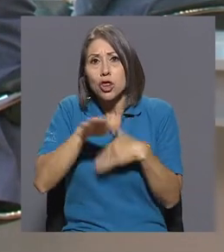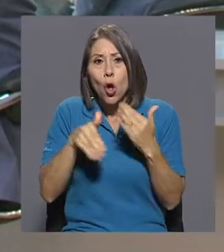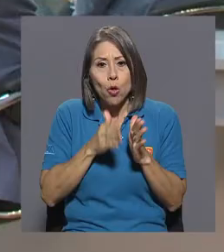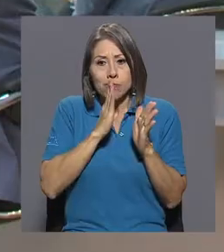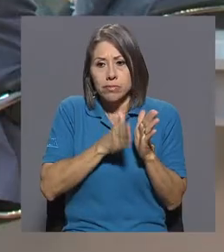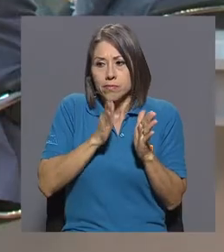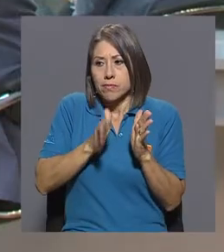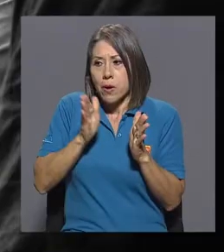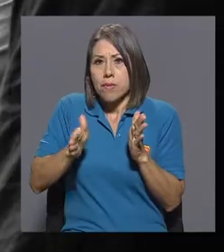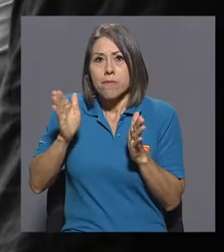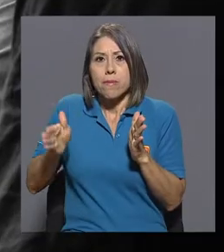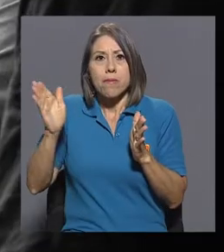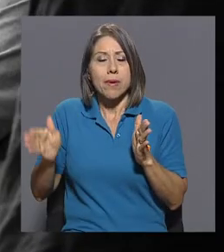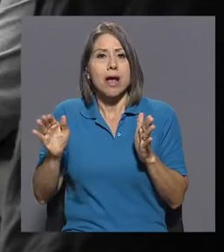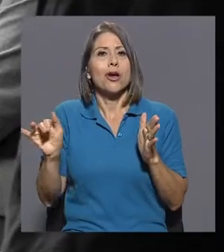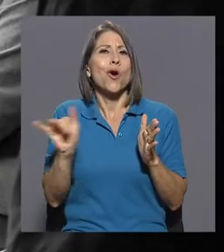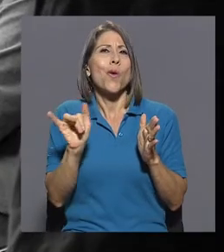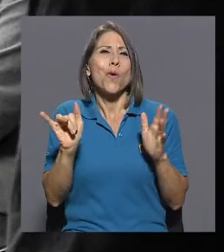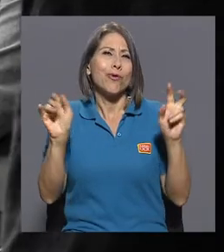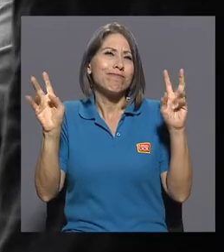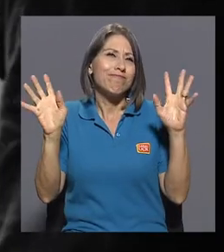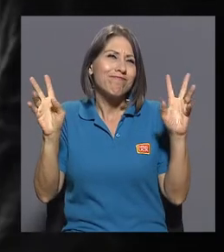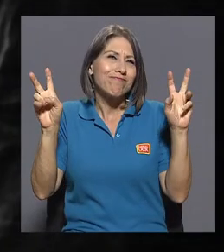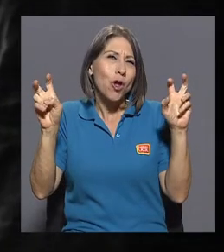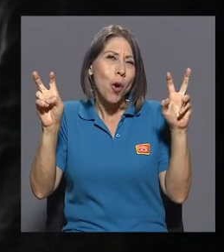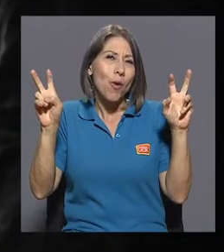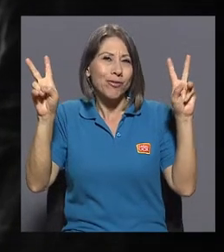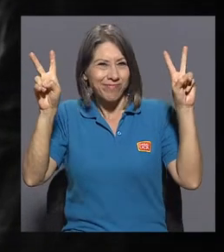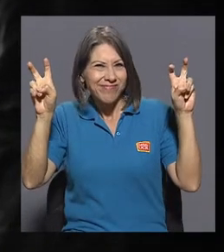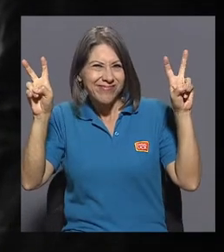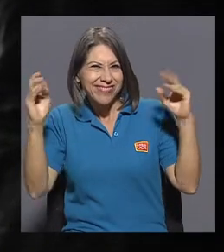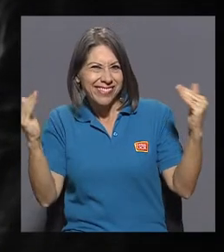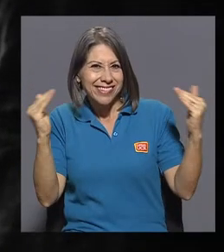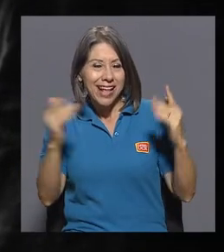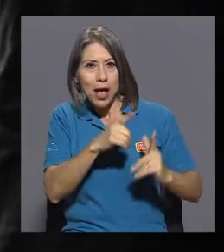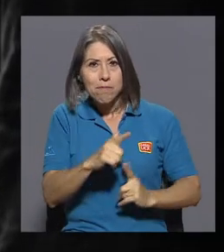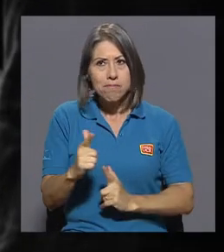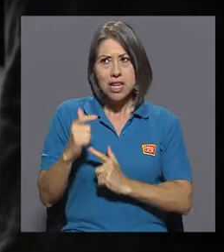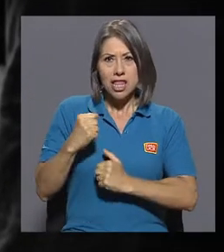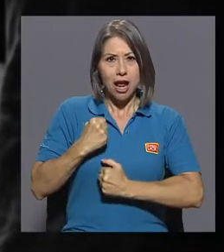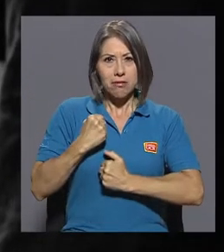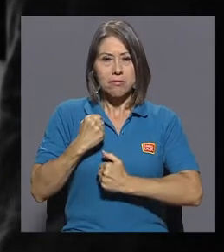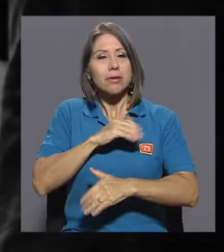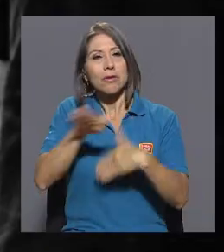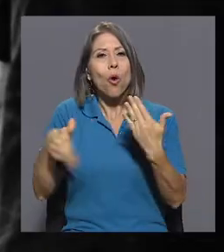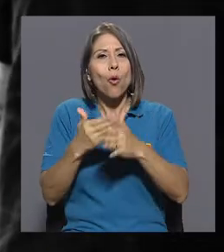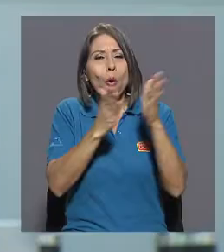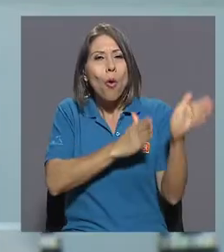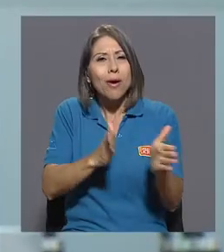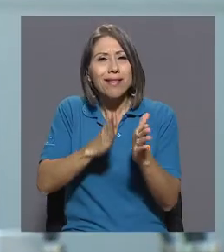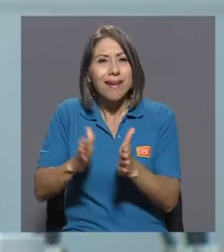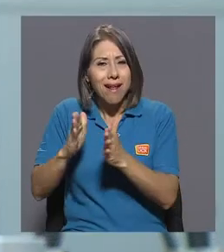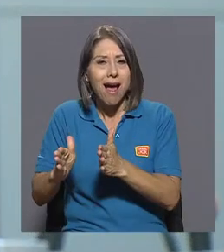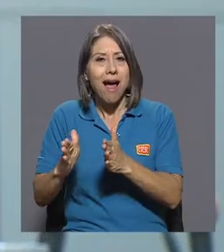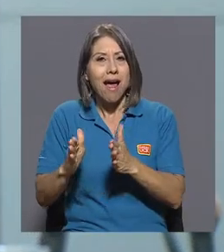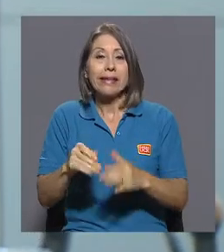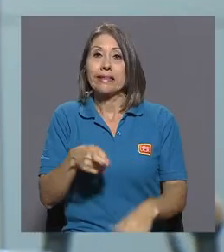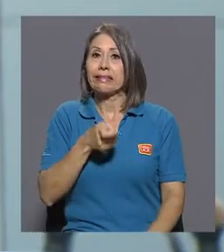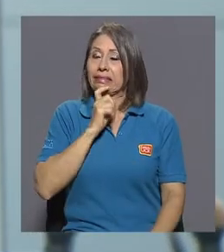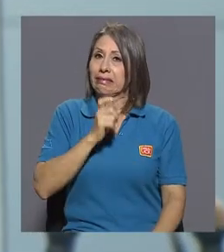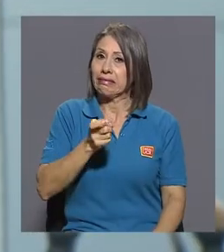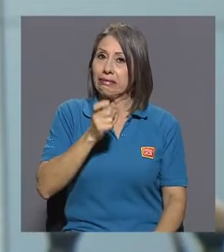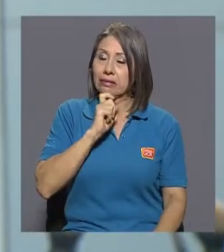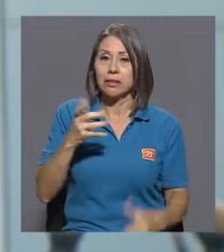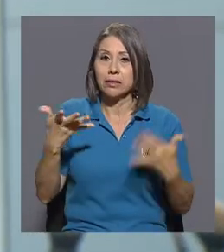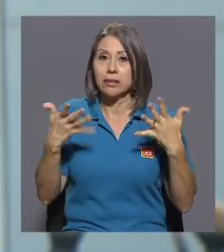como casi, por decirlo de una forma militar, ¿verdad? Todo era muy ordenado, entonces sí fue difícil porque ya cuando uno